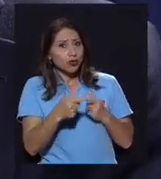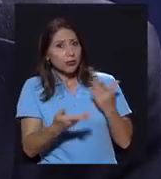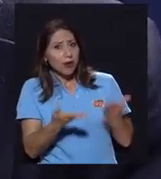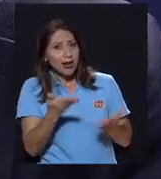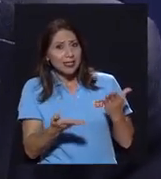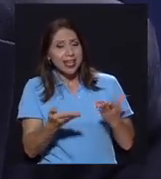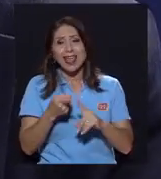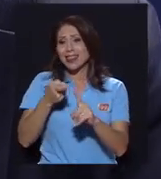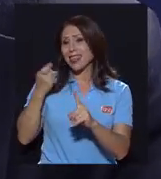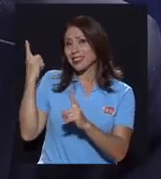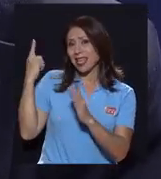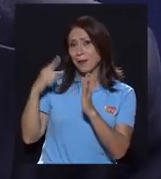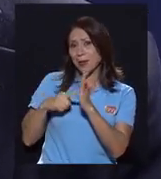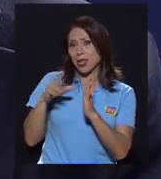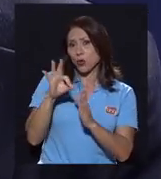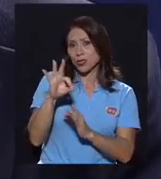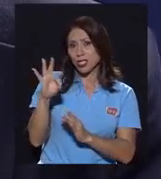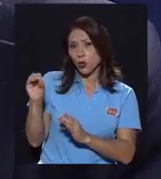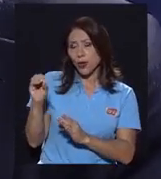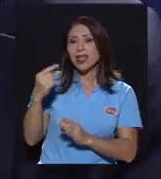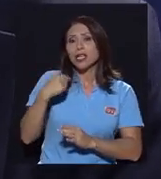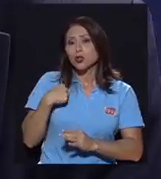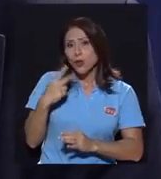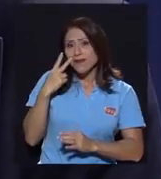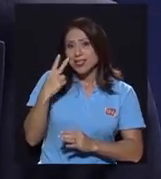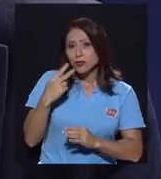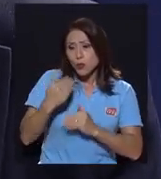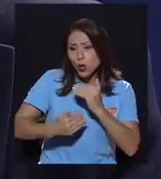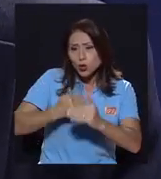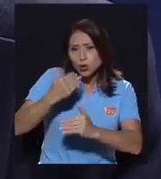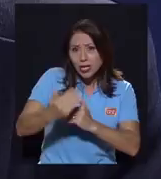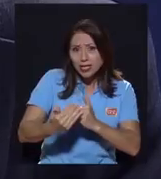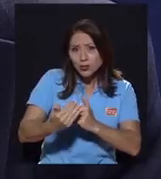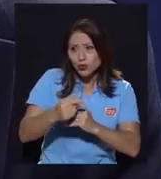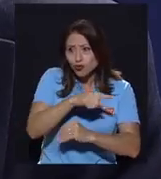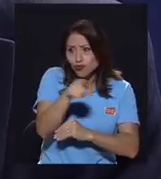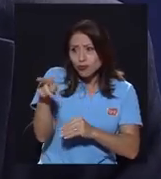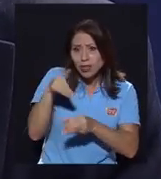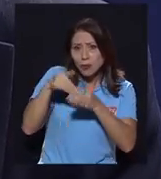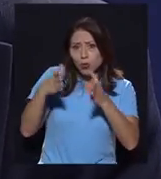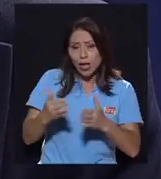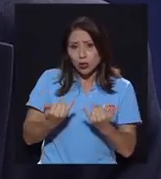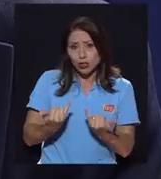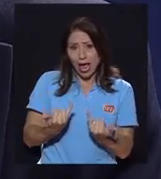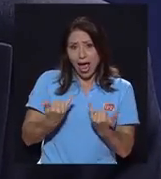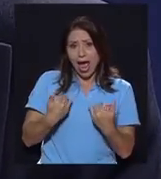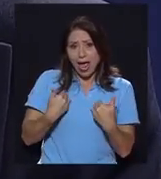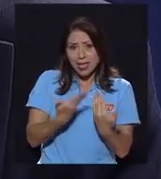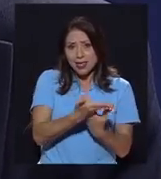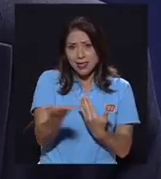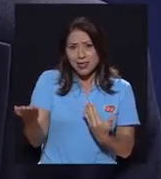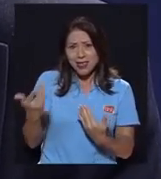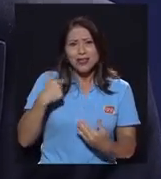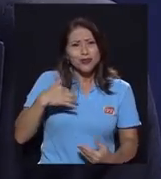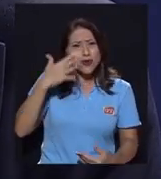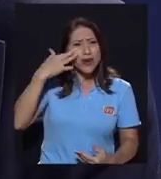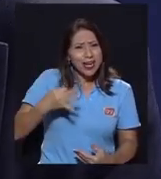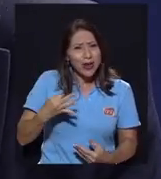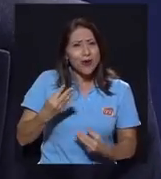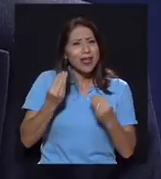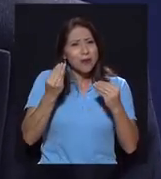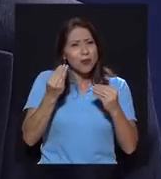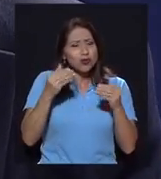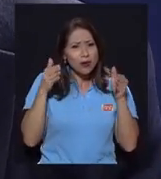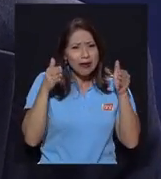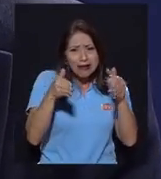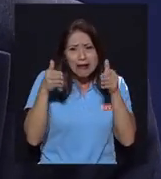90 entonces he visto los procesos he visto los diputados que hay y realmente me parece que le han puesto demasiado focos a los